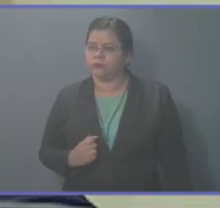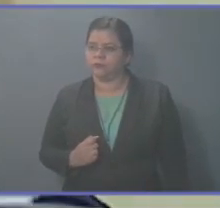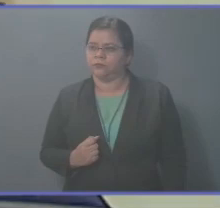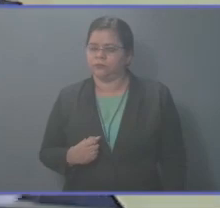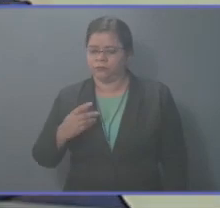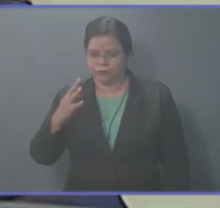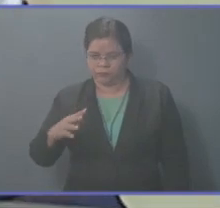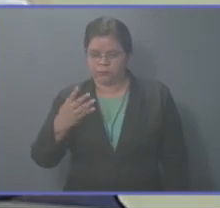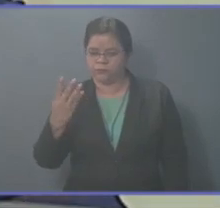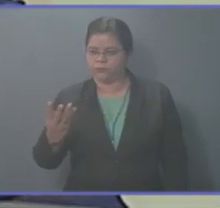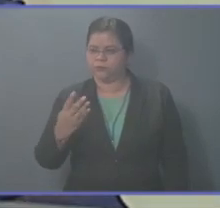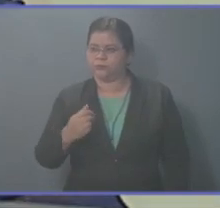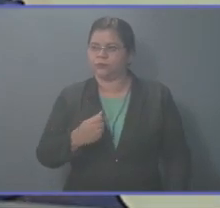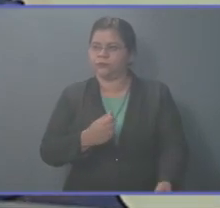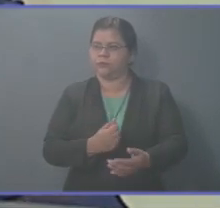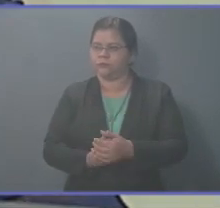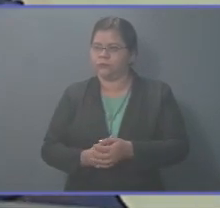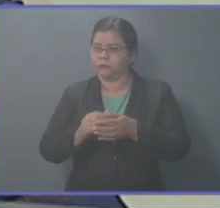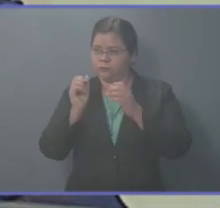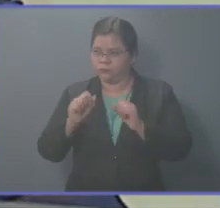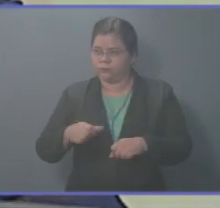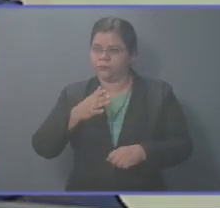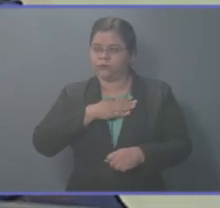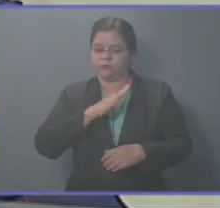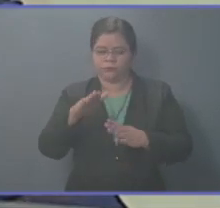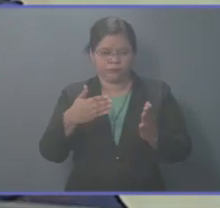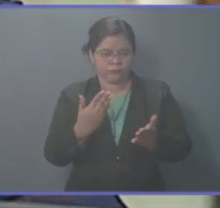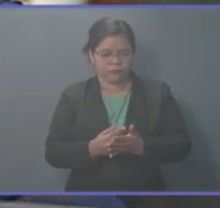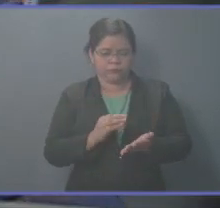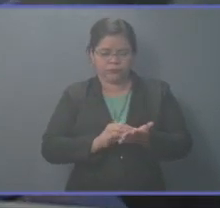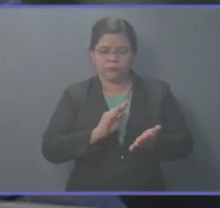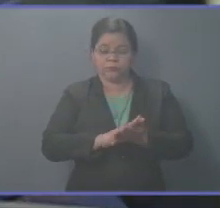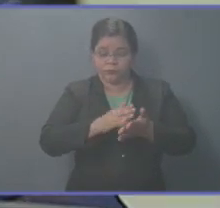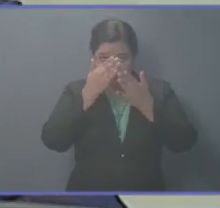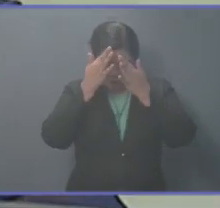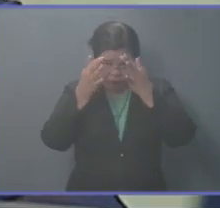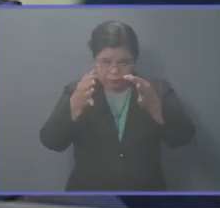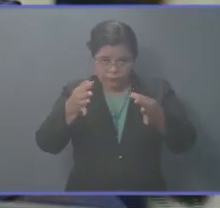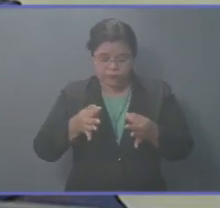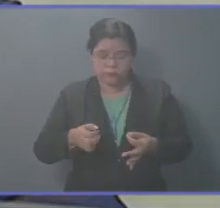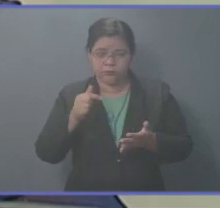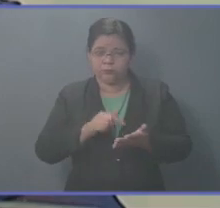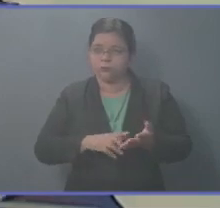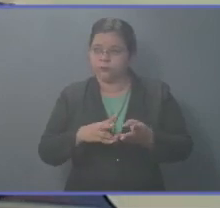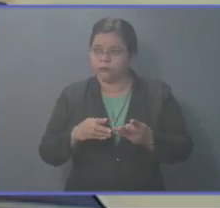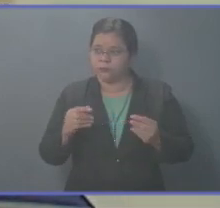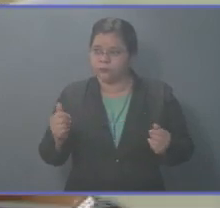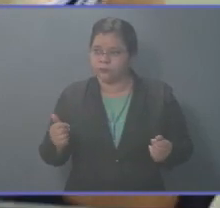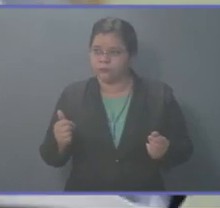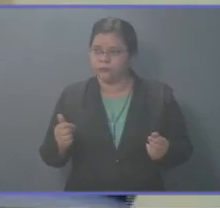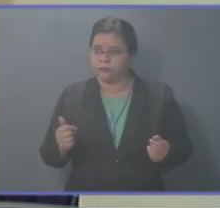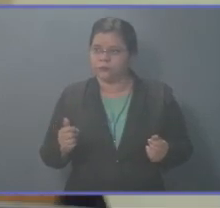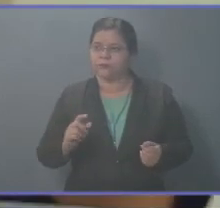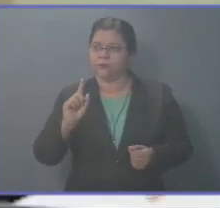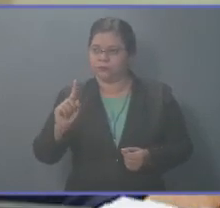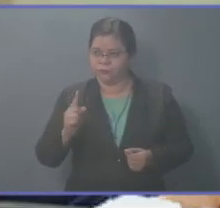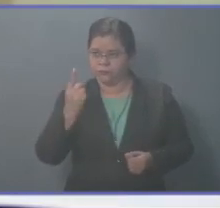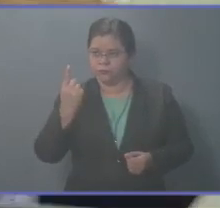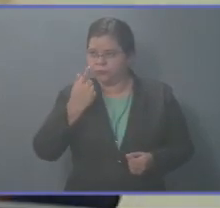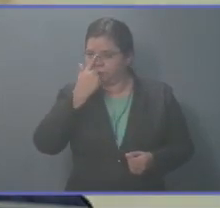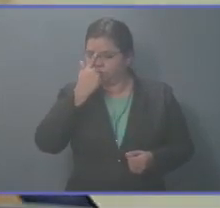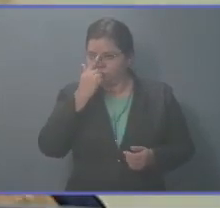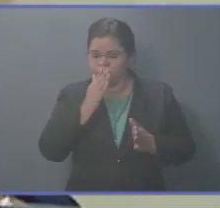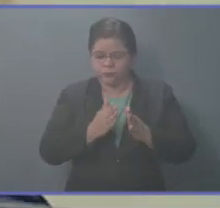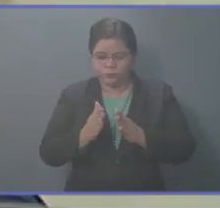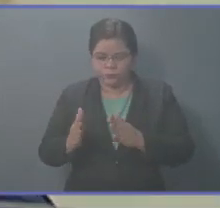4. En consecuencia, al verificar la existencia de los presupuestos para la adopción de medidas cautelares mediante esta resolución, se deberá: primero,